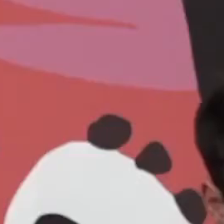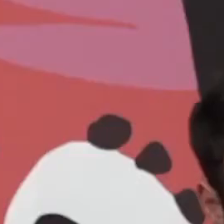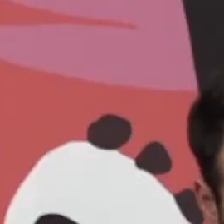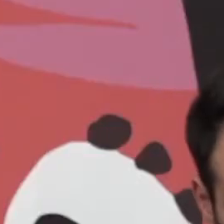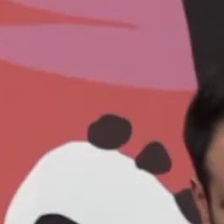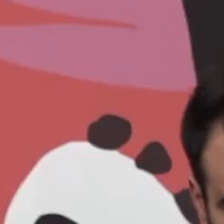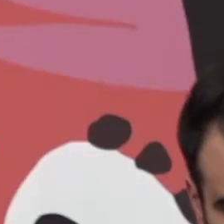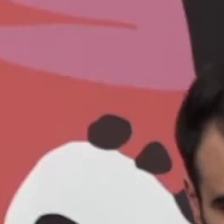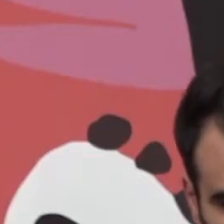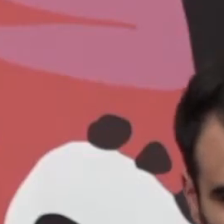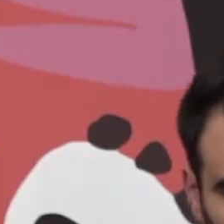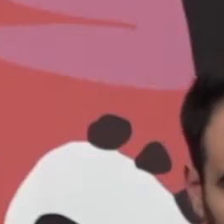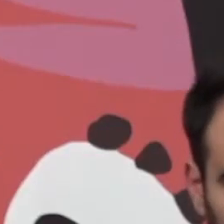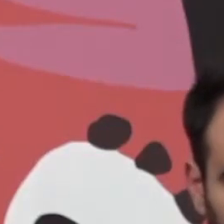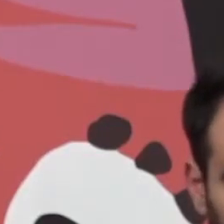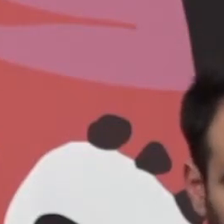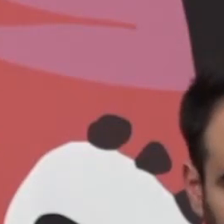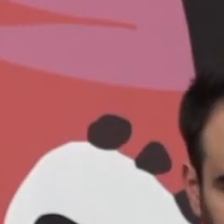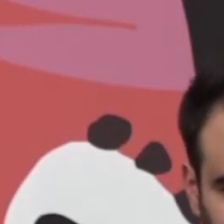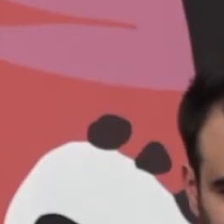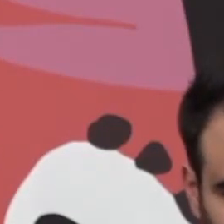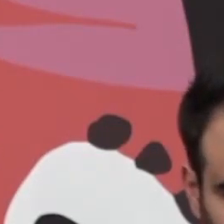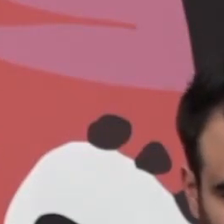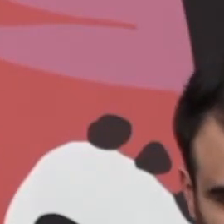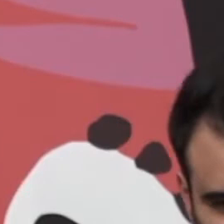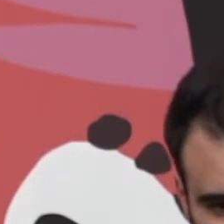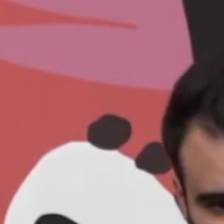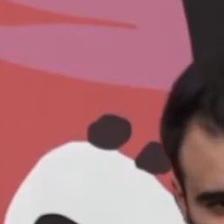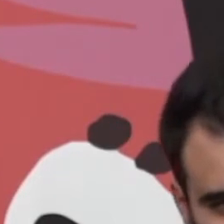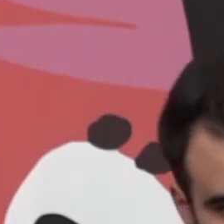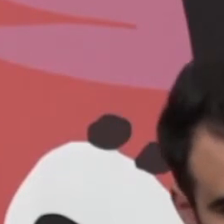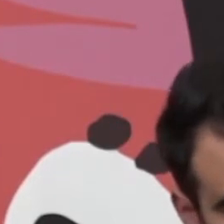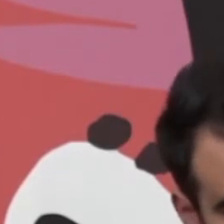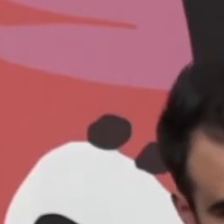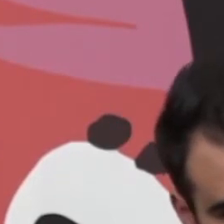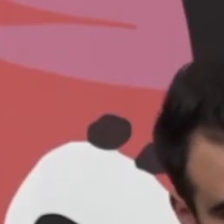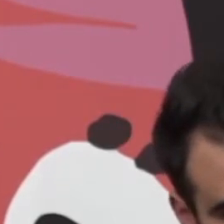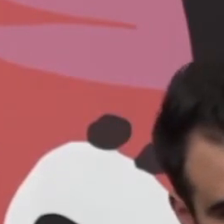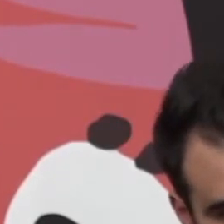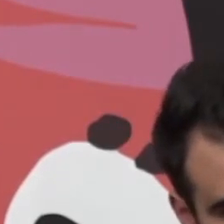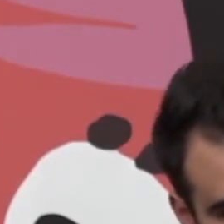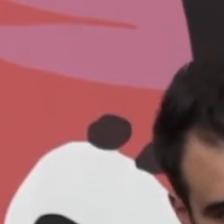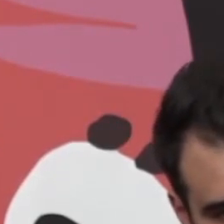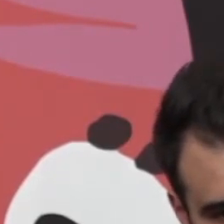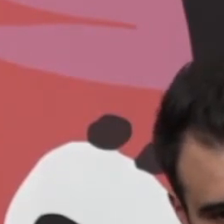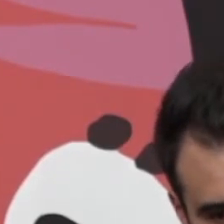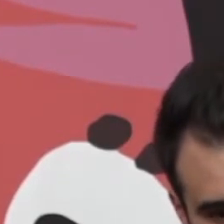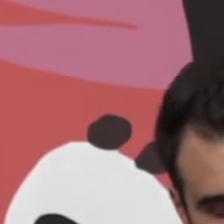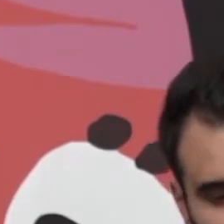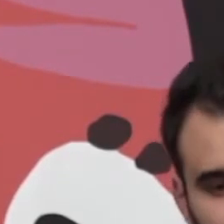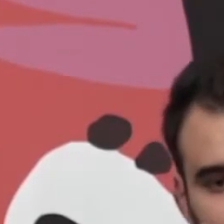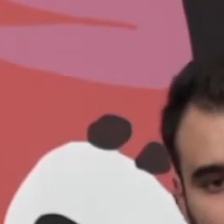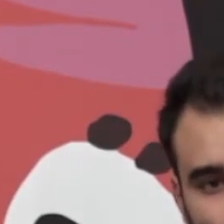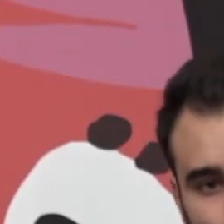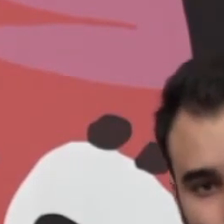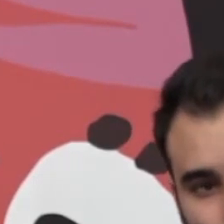500.000 de habitantes en Valencia. Solo uno tiene más de 100.000 habitantes en Castellón. Solo dos tienen más de 100.000 habitantes en Alicante.